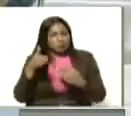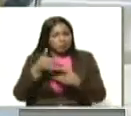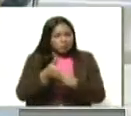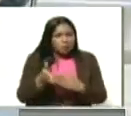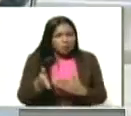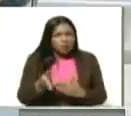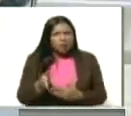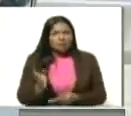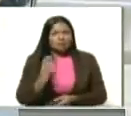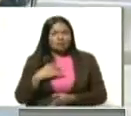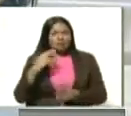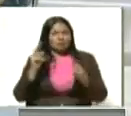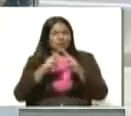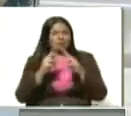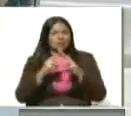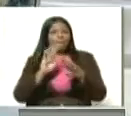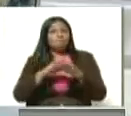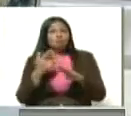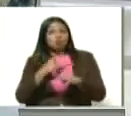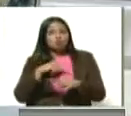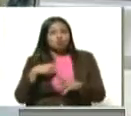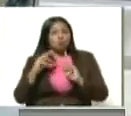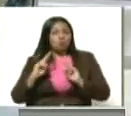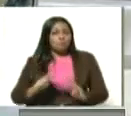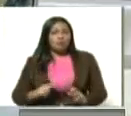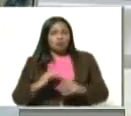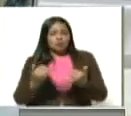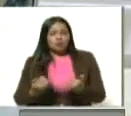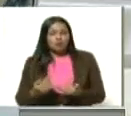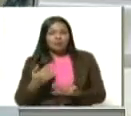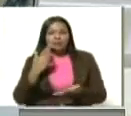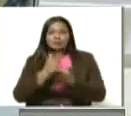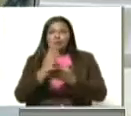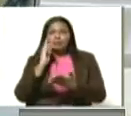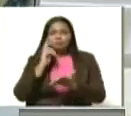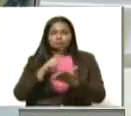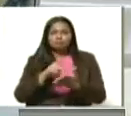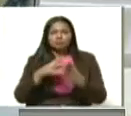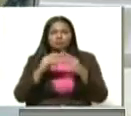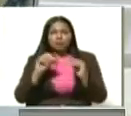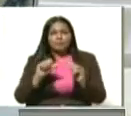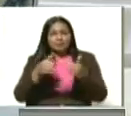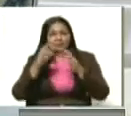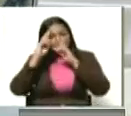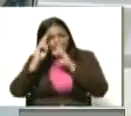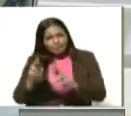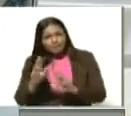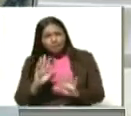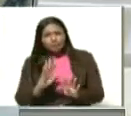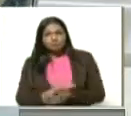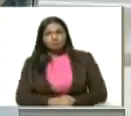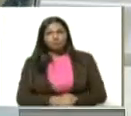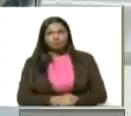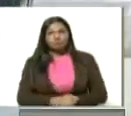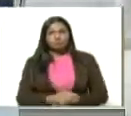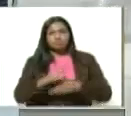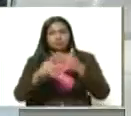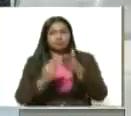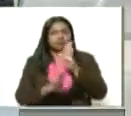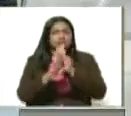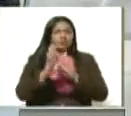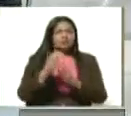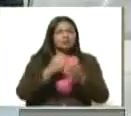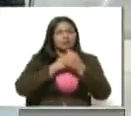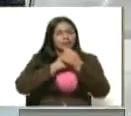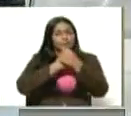de ignorancia. ¿Por qué? Porque somos seres humanos y siempre hemos estado aquí. Yo pienso que todo parte del respeto. Y el desarrollo del amor. Desde